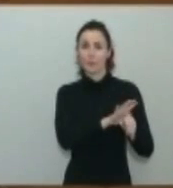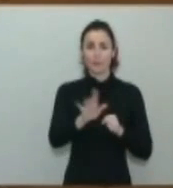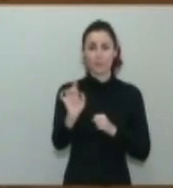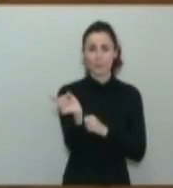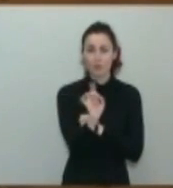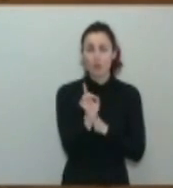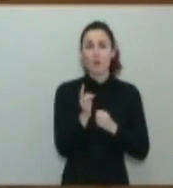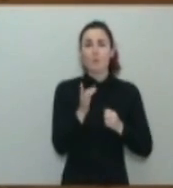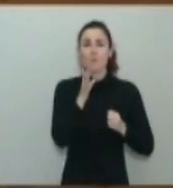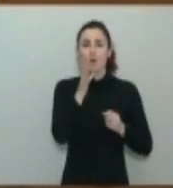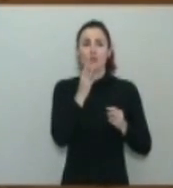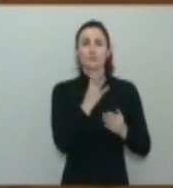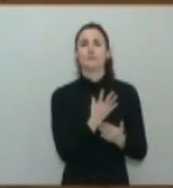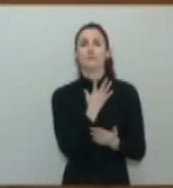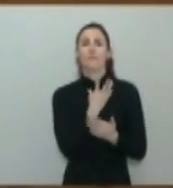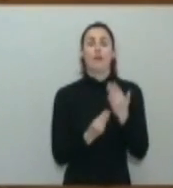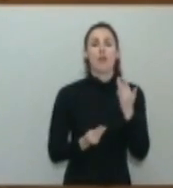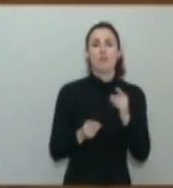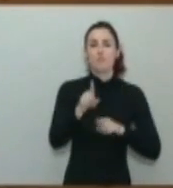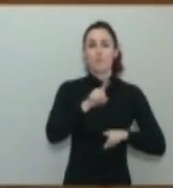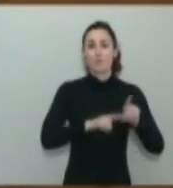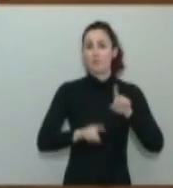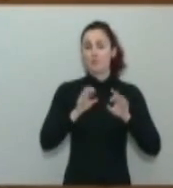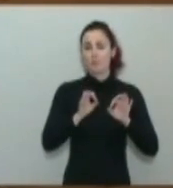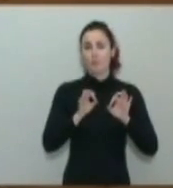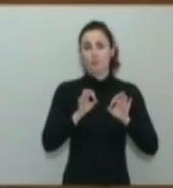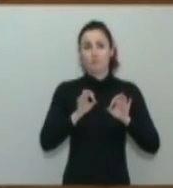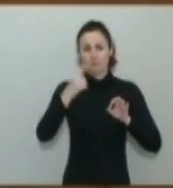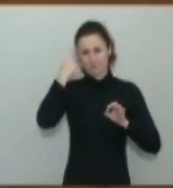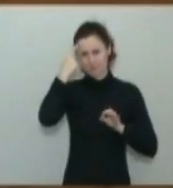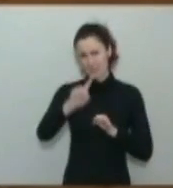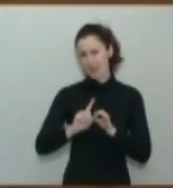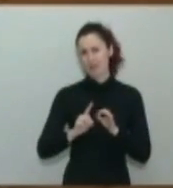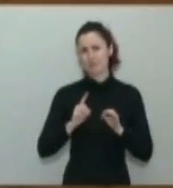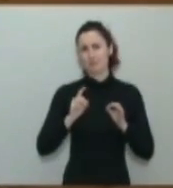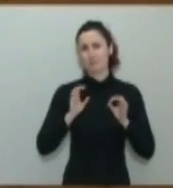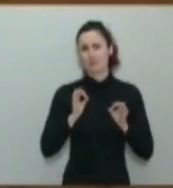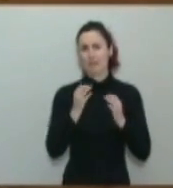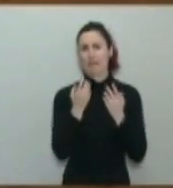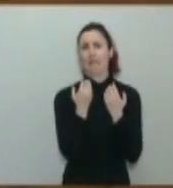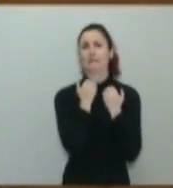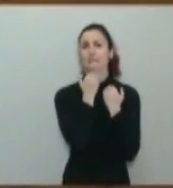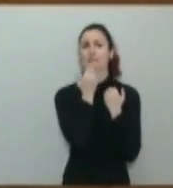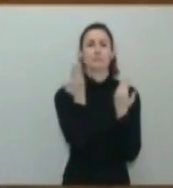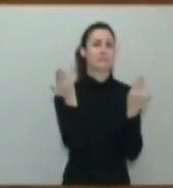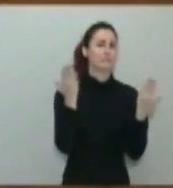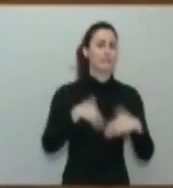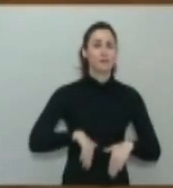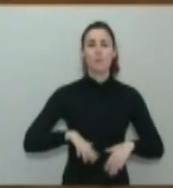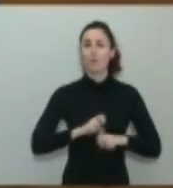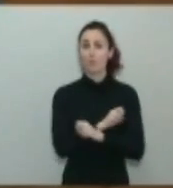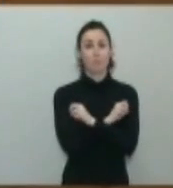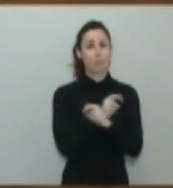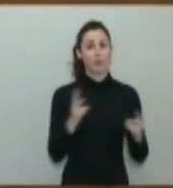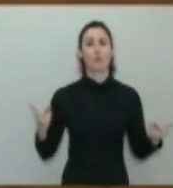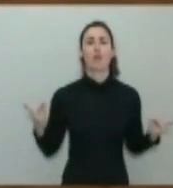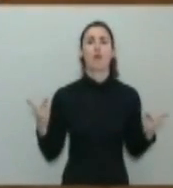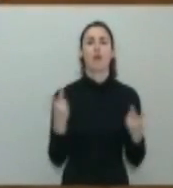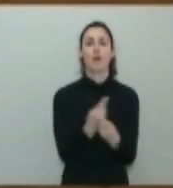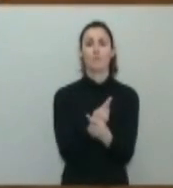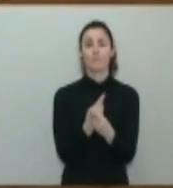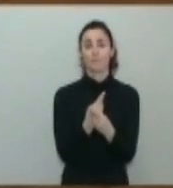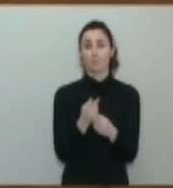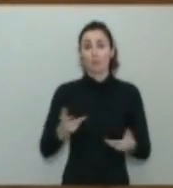evidentes perjuicios ocasionados por la escasez crónica, sin embargo, se han visto agravados como consecuencia de los recortes